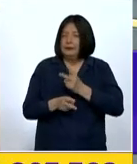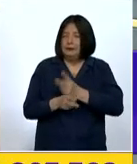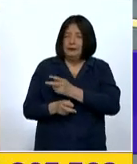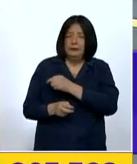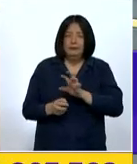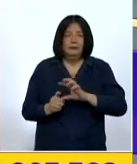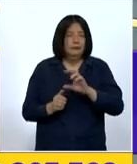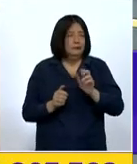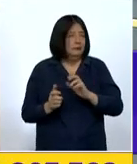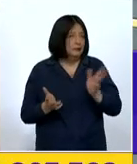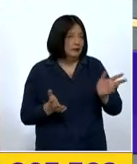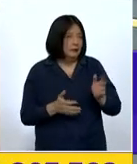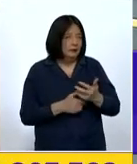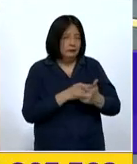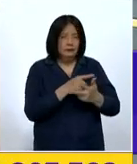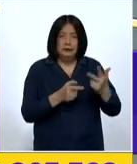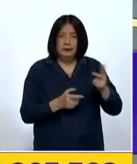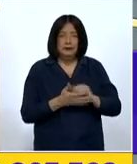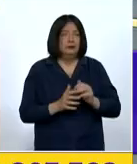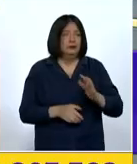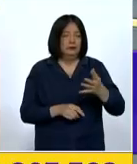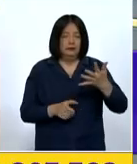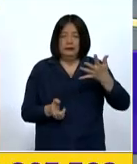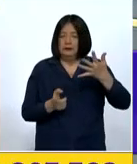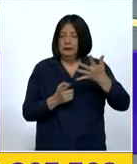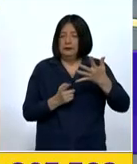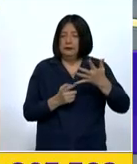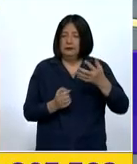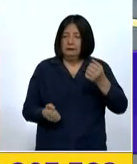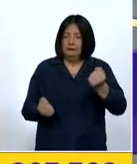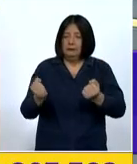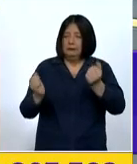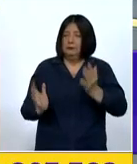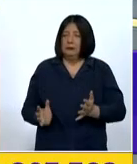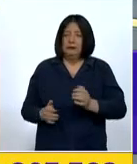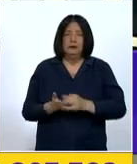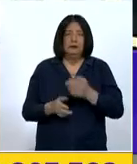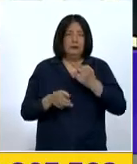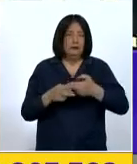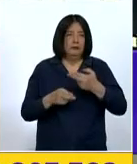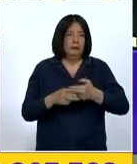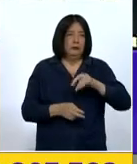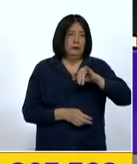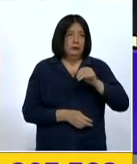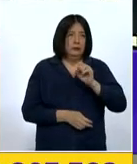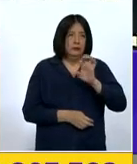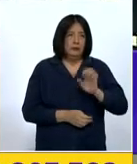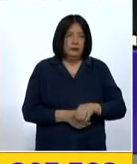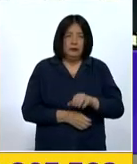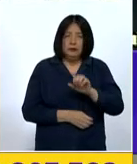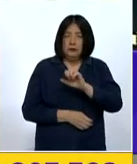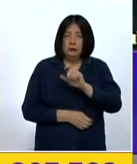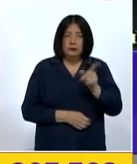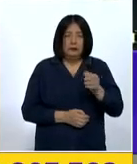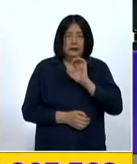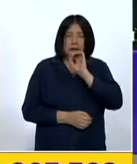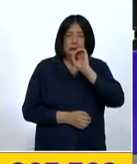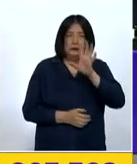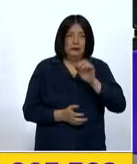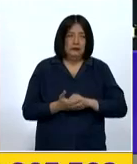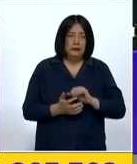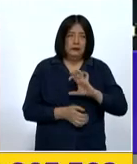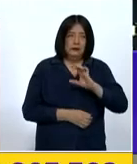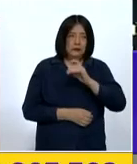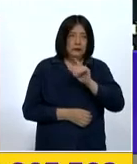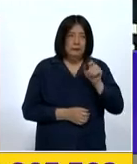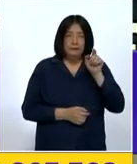retaguardia de estos tres sicarios. Y al volante queda José Solari Pozú, alias